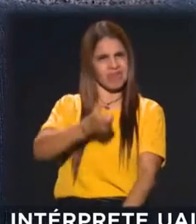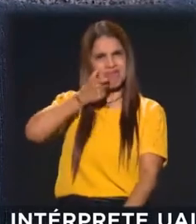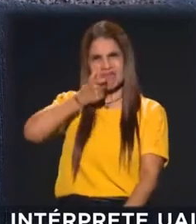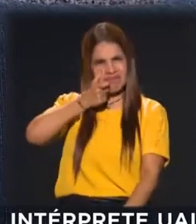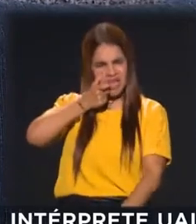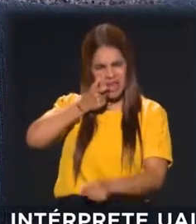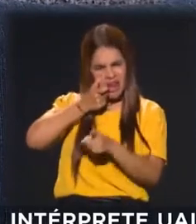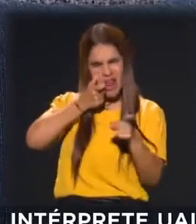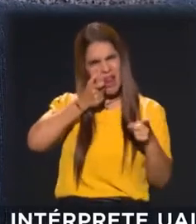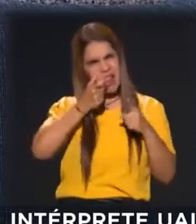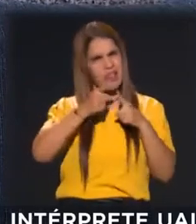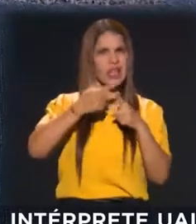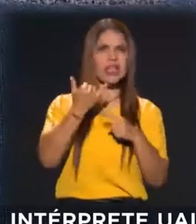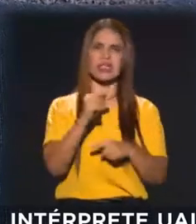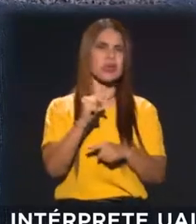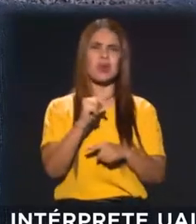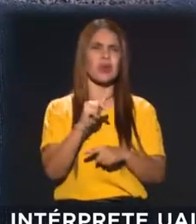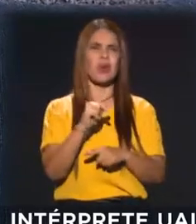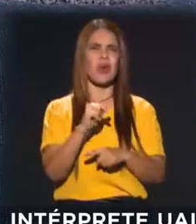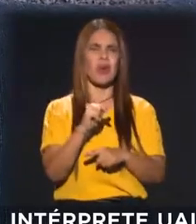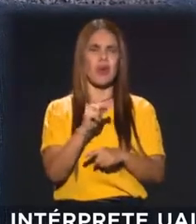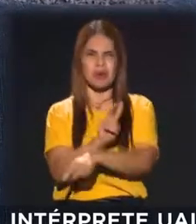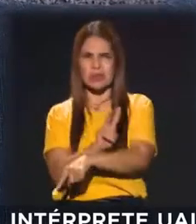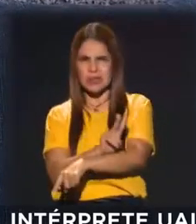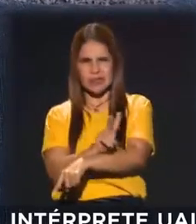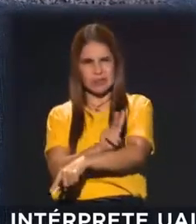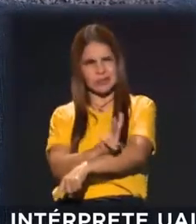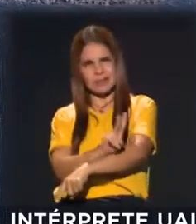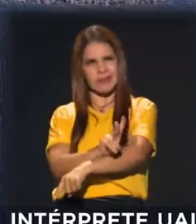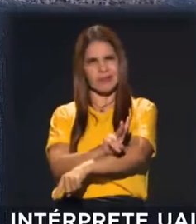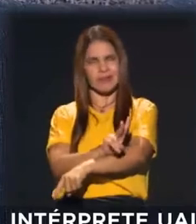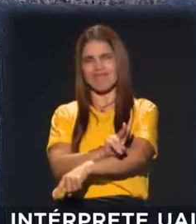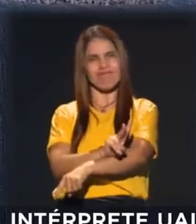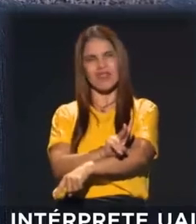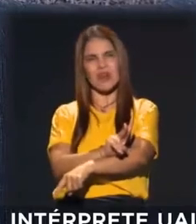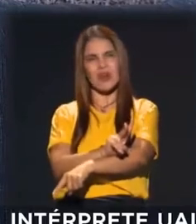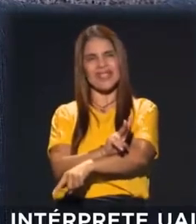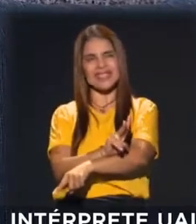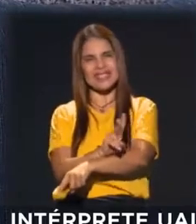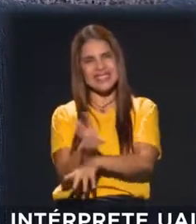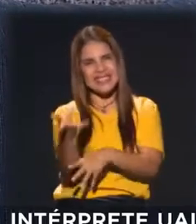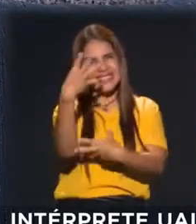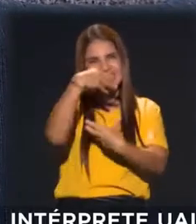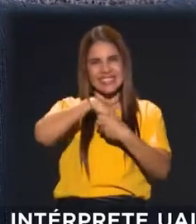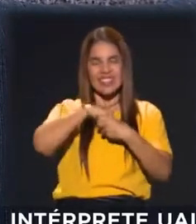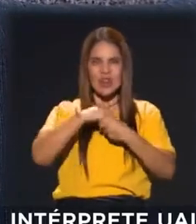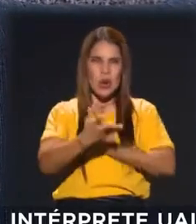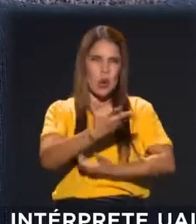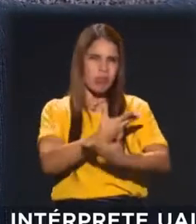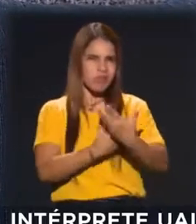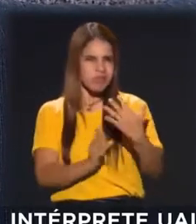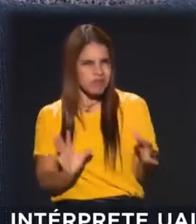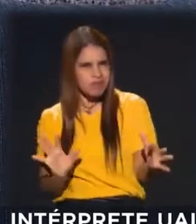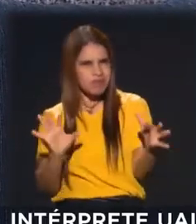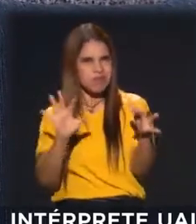haciendo, hay que trascender ese terreno de la supervisión, y es involucrarnos realmente en una relación